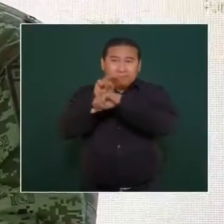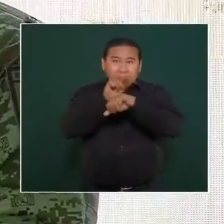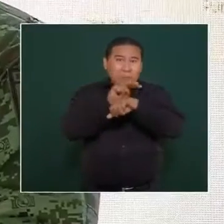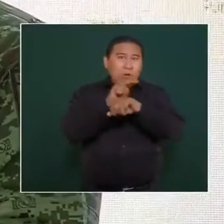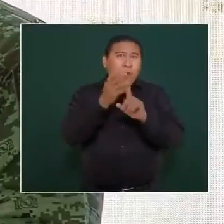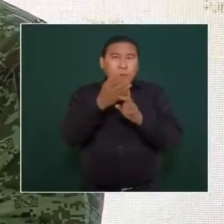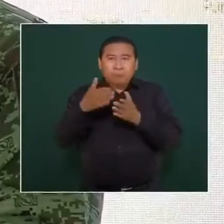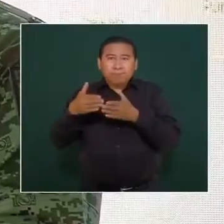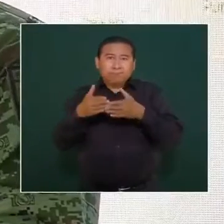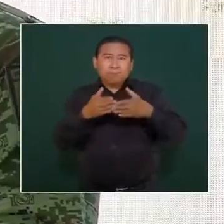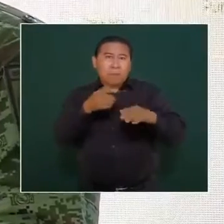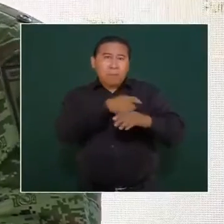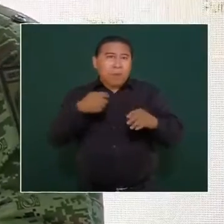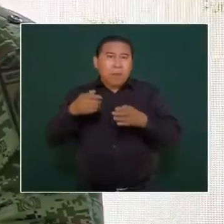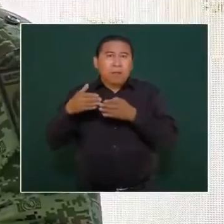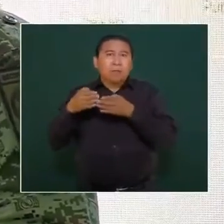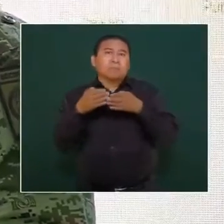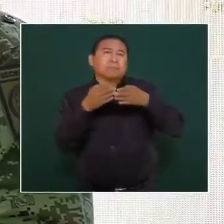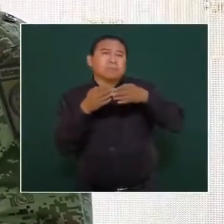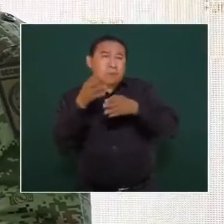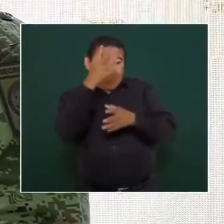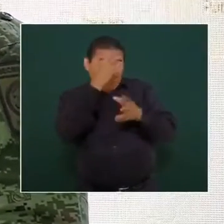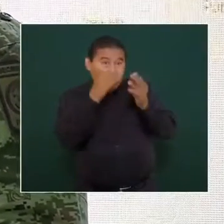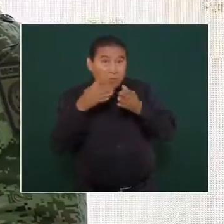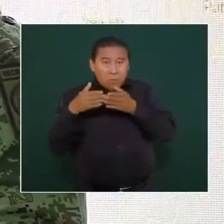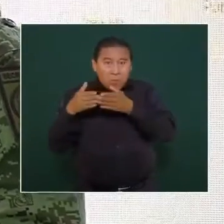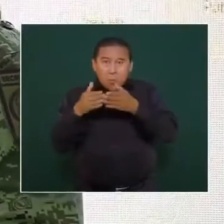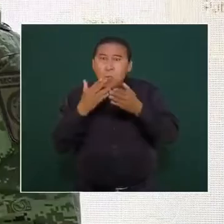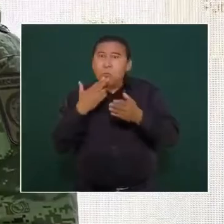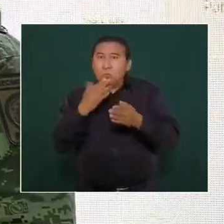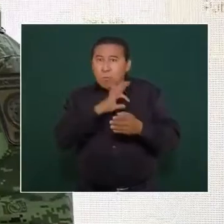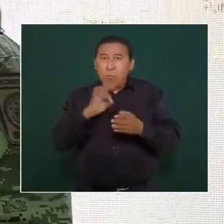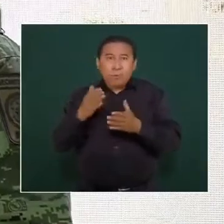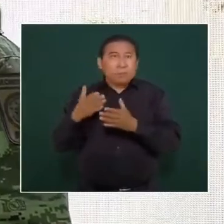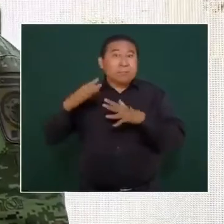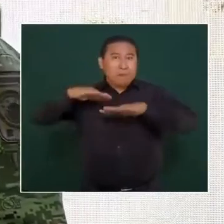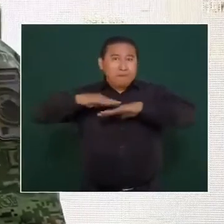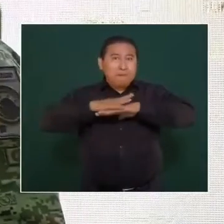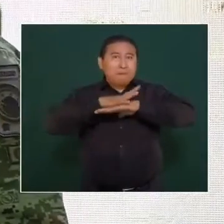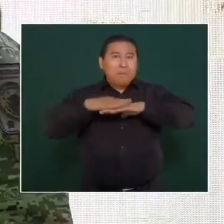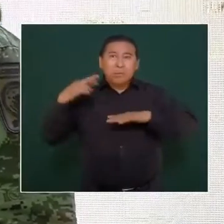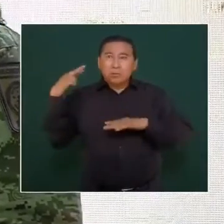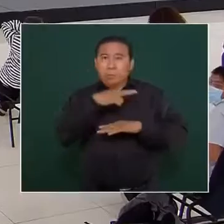la conducción de estas lanchas y que puedan acceder a la playa